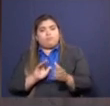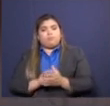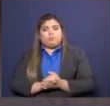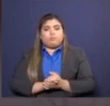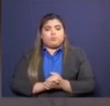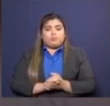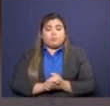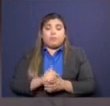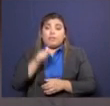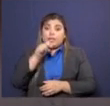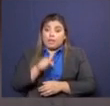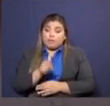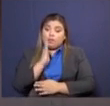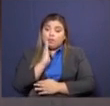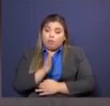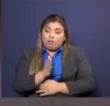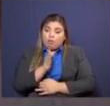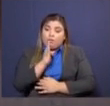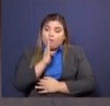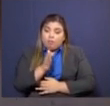Este camino es prolongado,